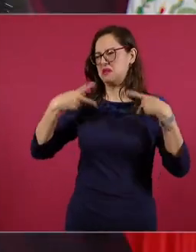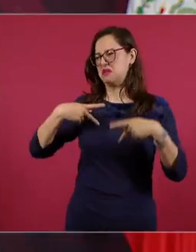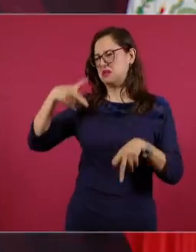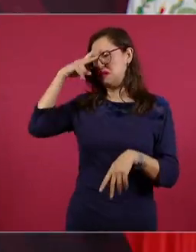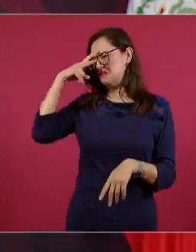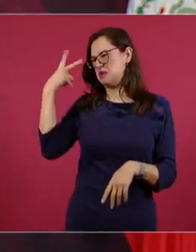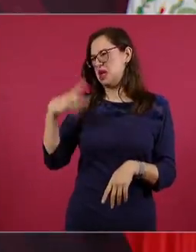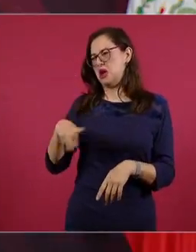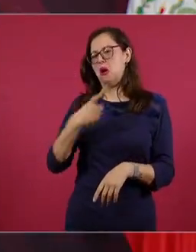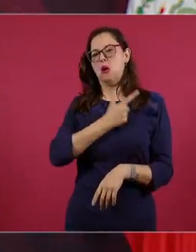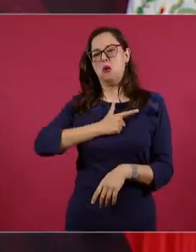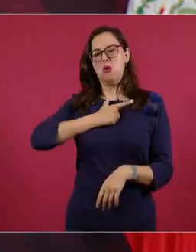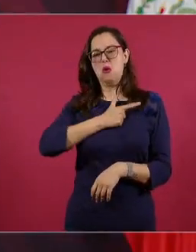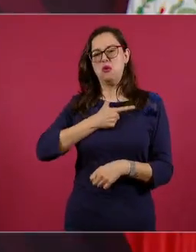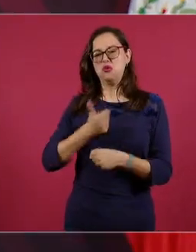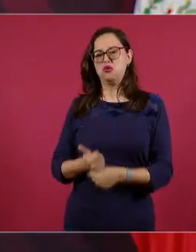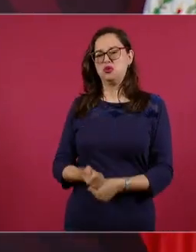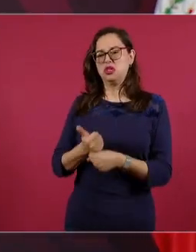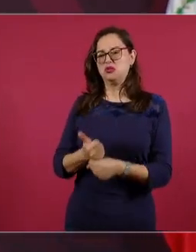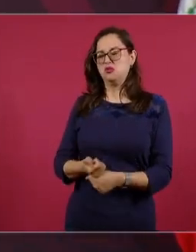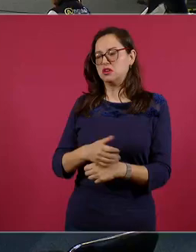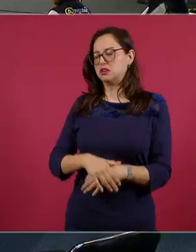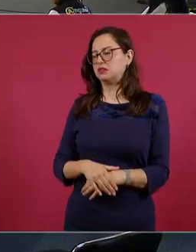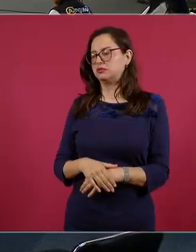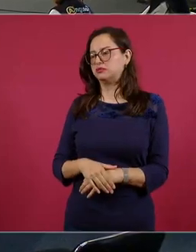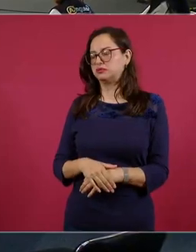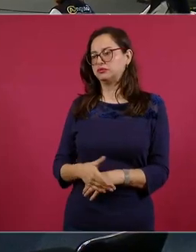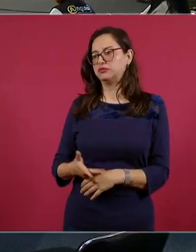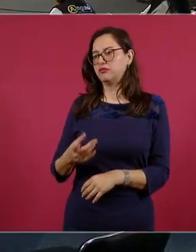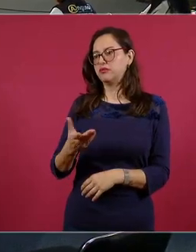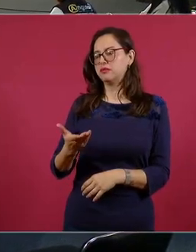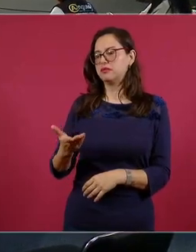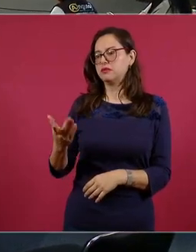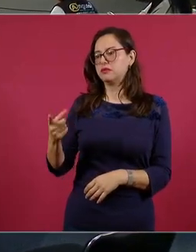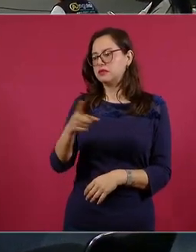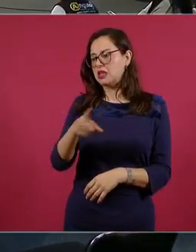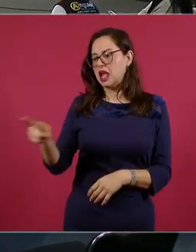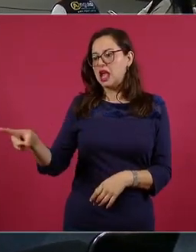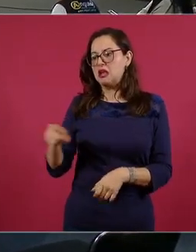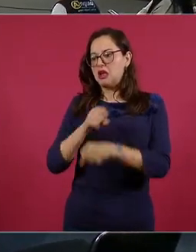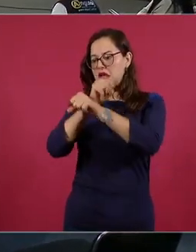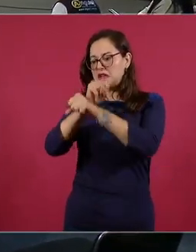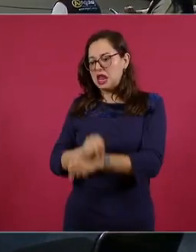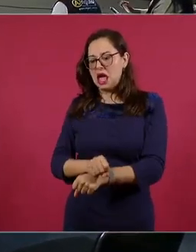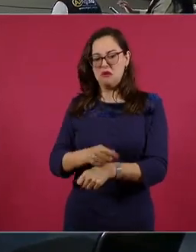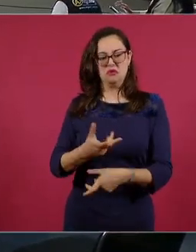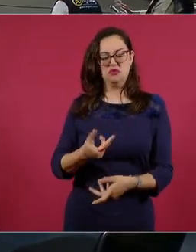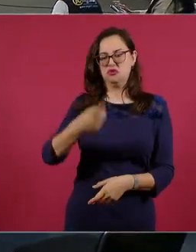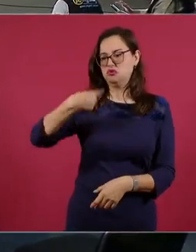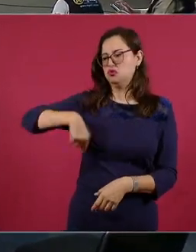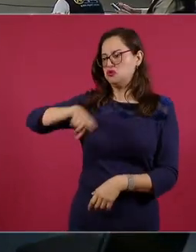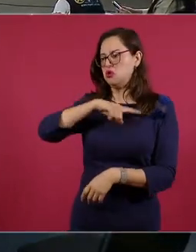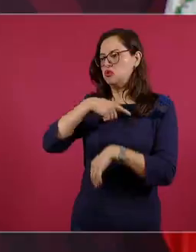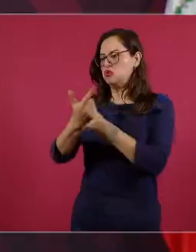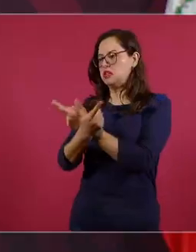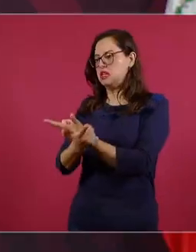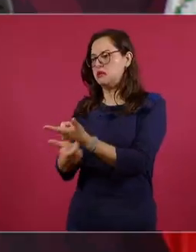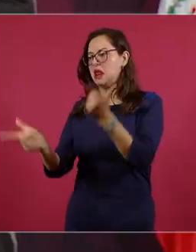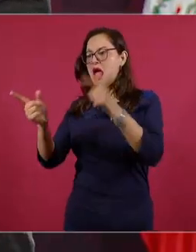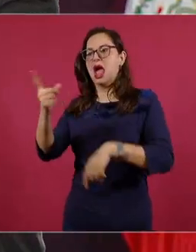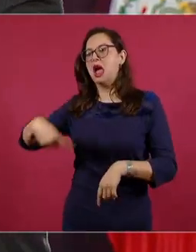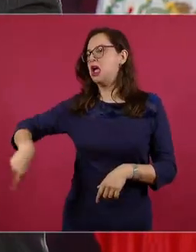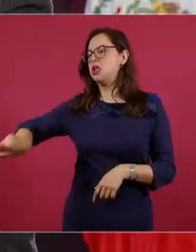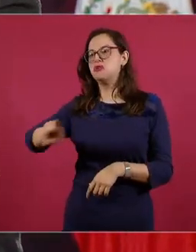¿Cómo les quitamos las cadenas y ellos se las vuelven a poner? Porque quieren